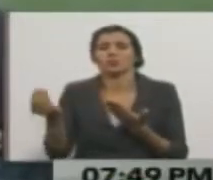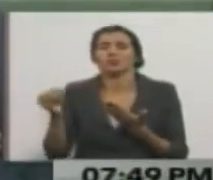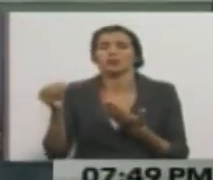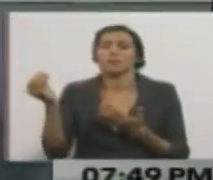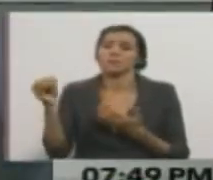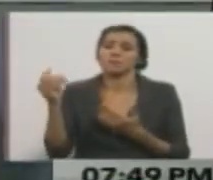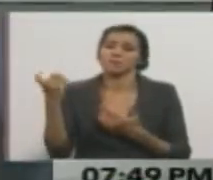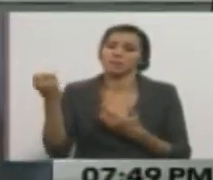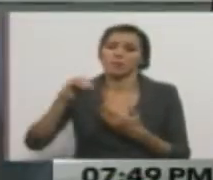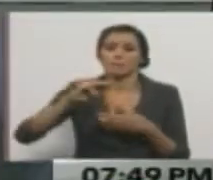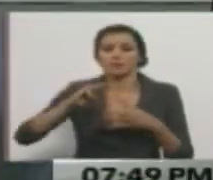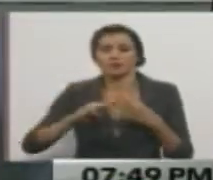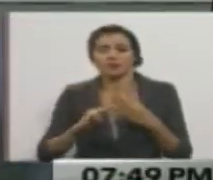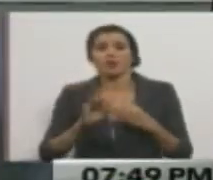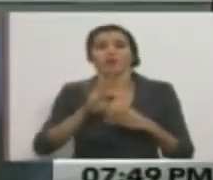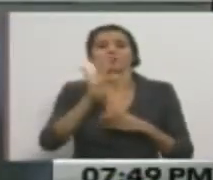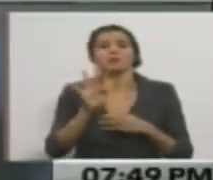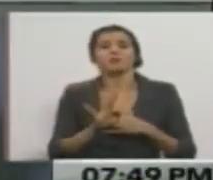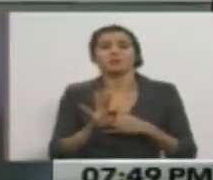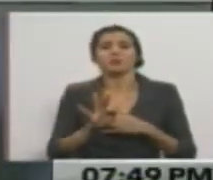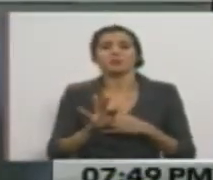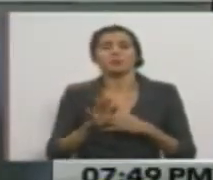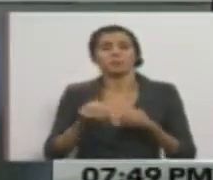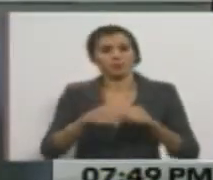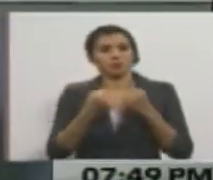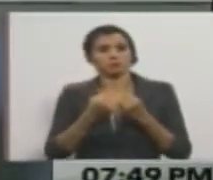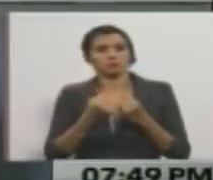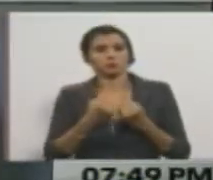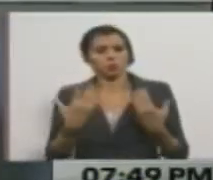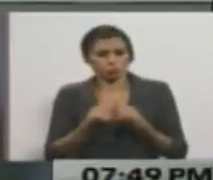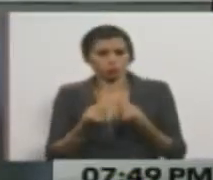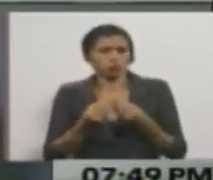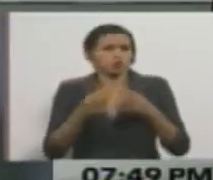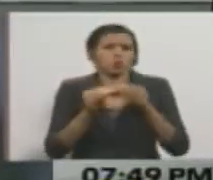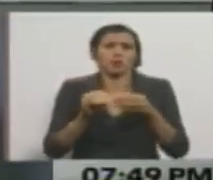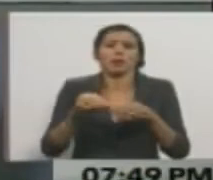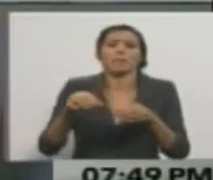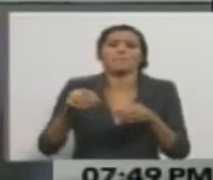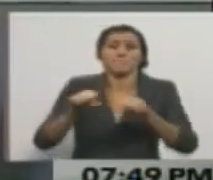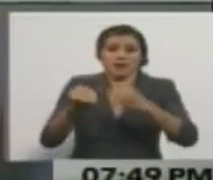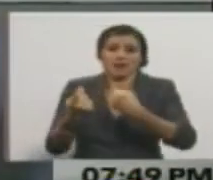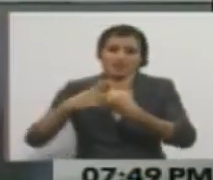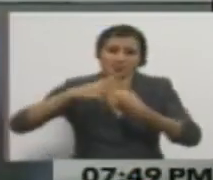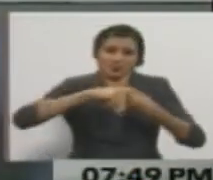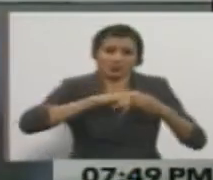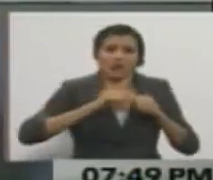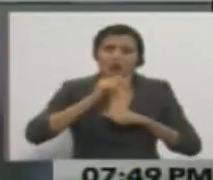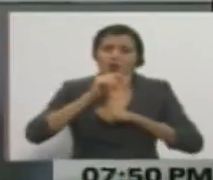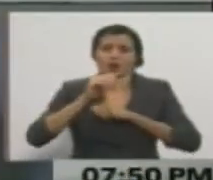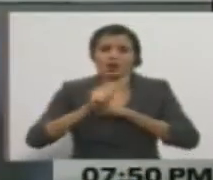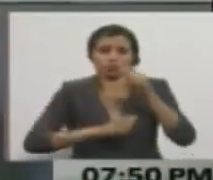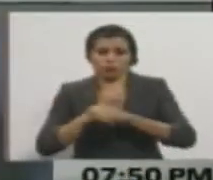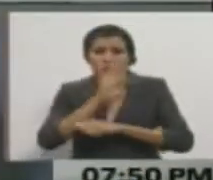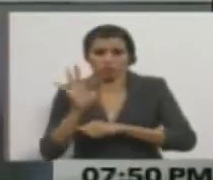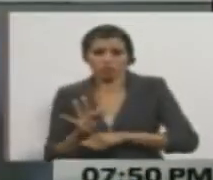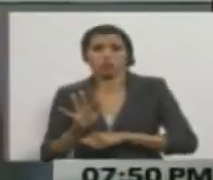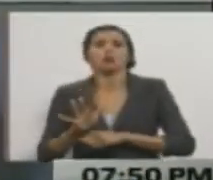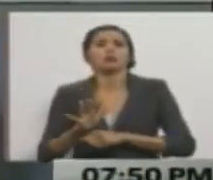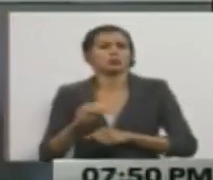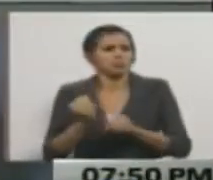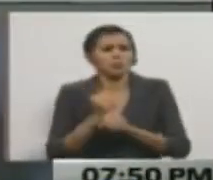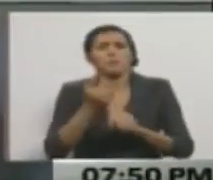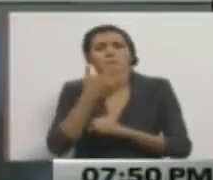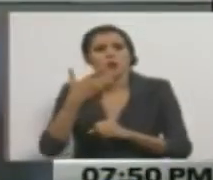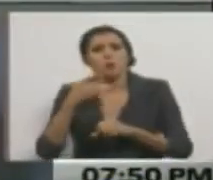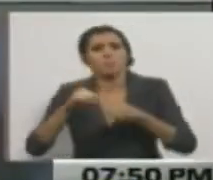FEVIPAN, con sus panaderías, hemos hecho el mejor pan casi de América. Tenemos un gran pan, okay. Tenemos todas las materias primas, lo podemos